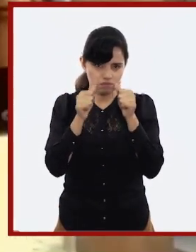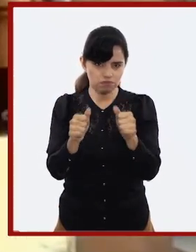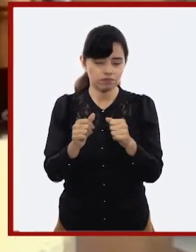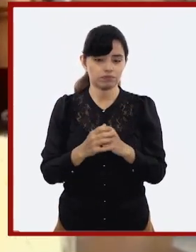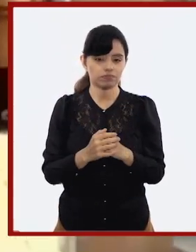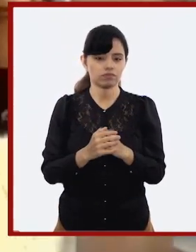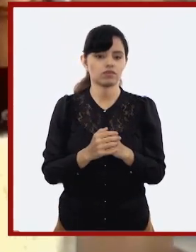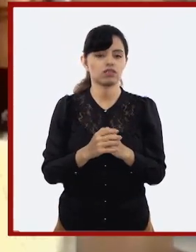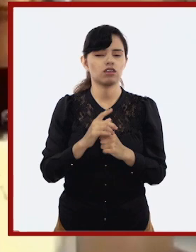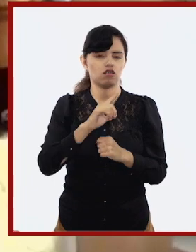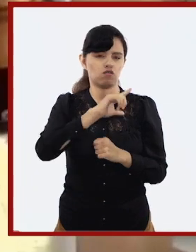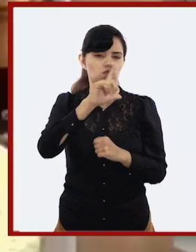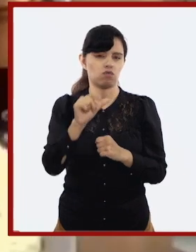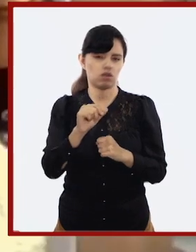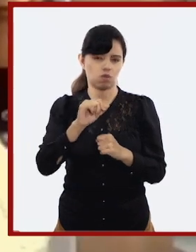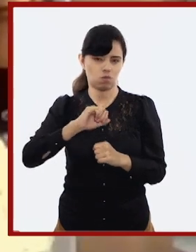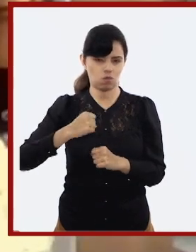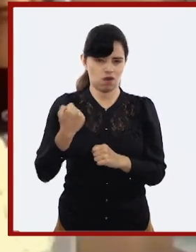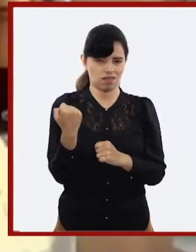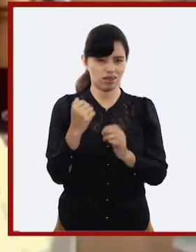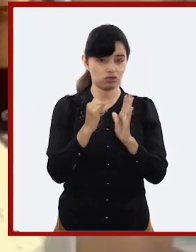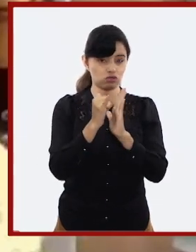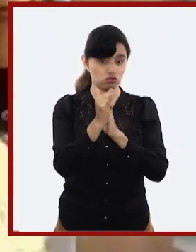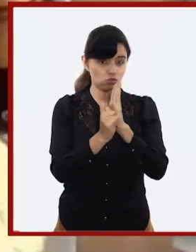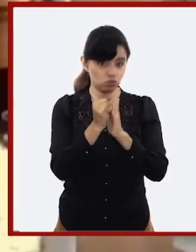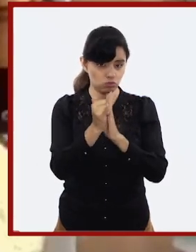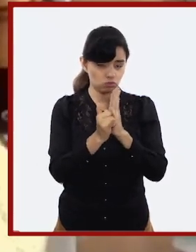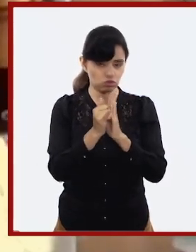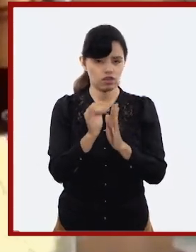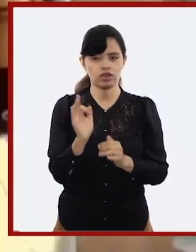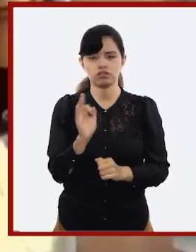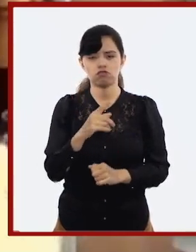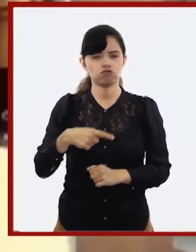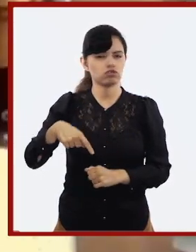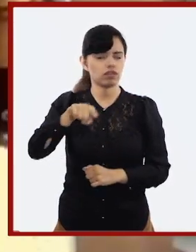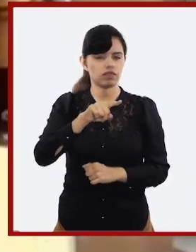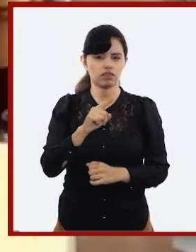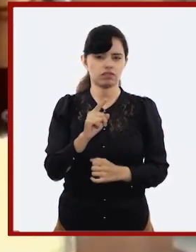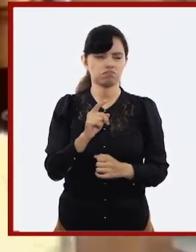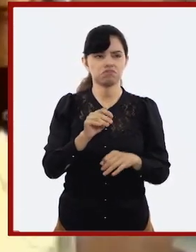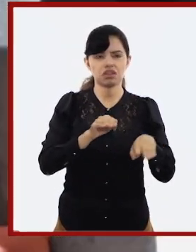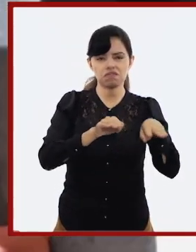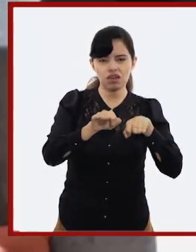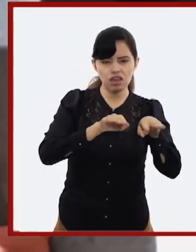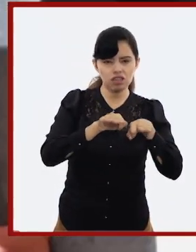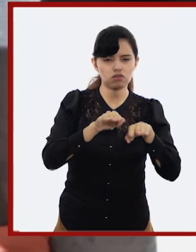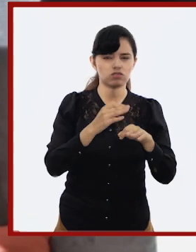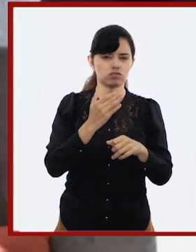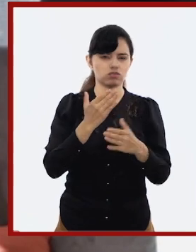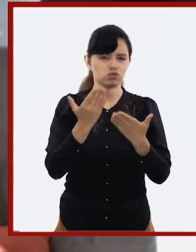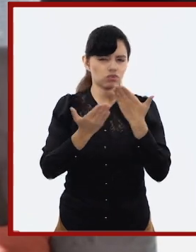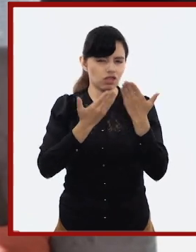después quedan en YouTube para quienes pues tienen en un momento dado que estar trabajando o